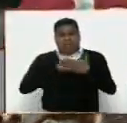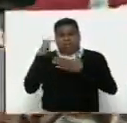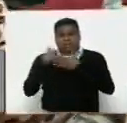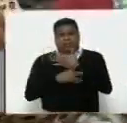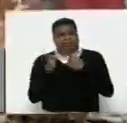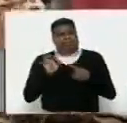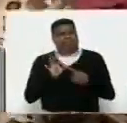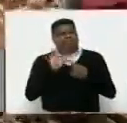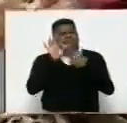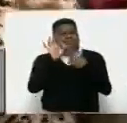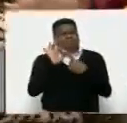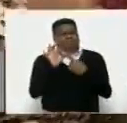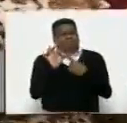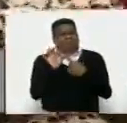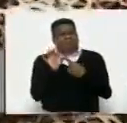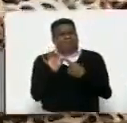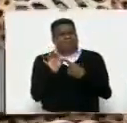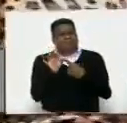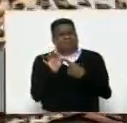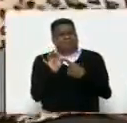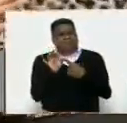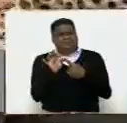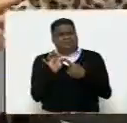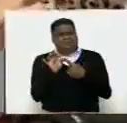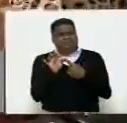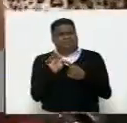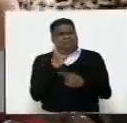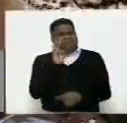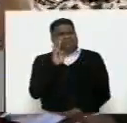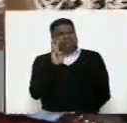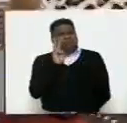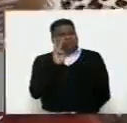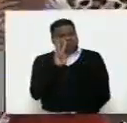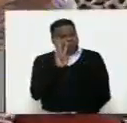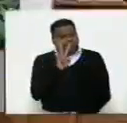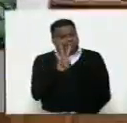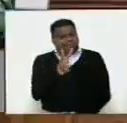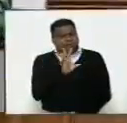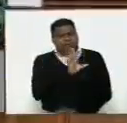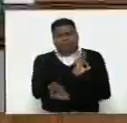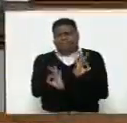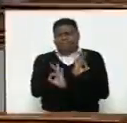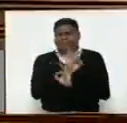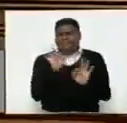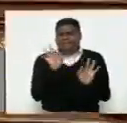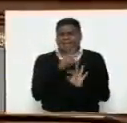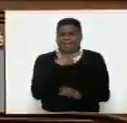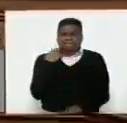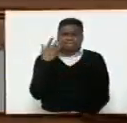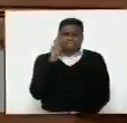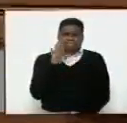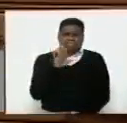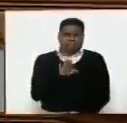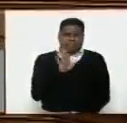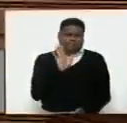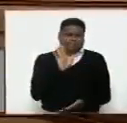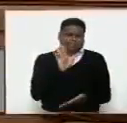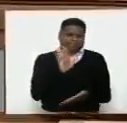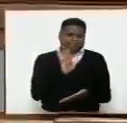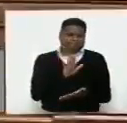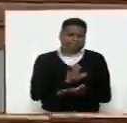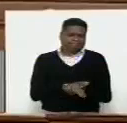y no tuvieron esta dicha que Dios me ha dado a mí de poder ver